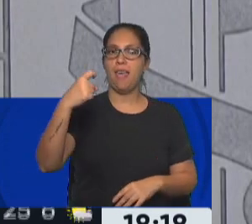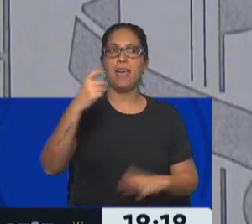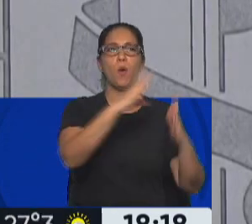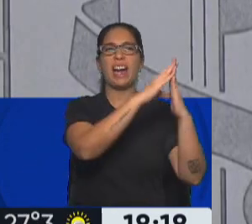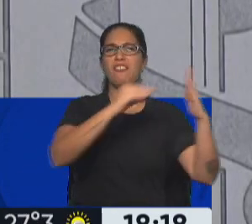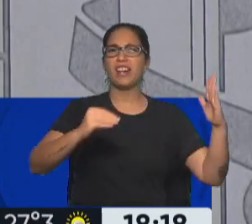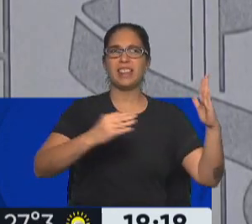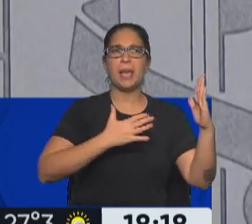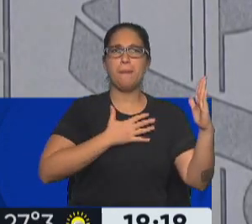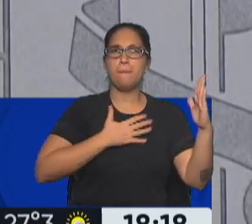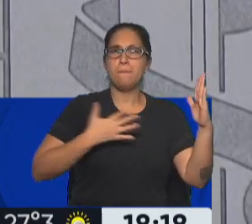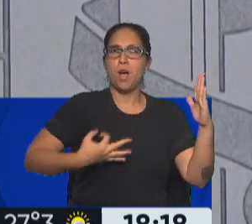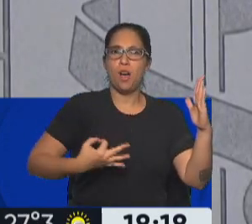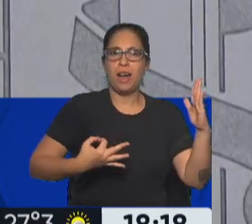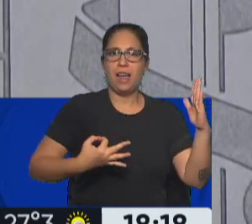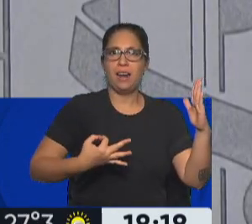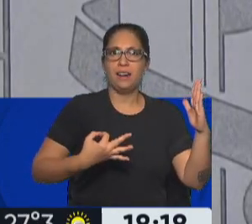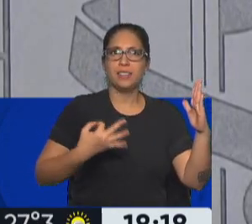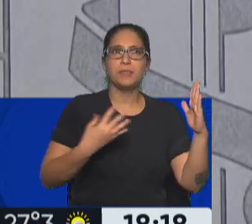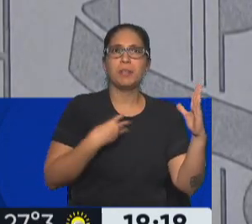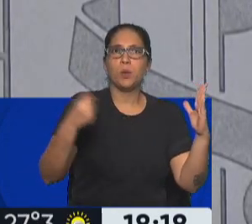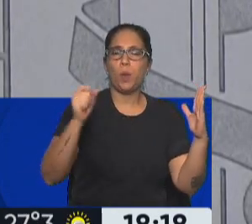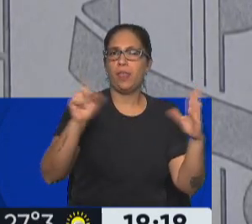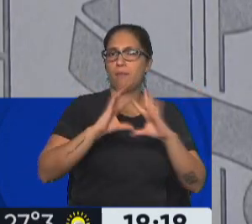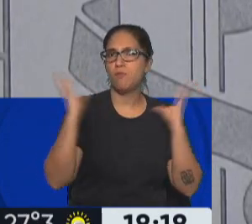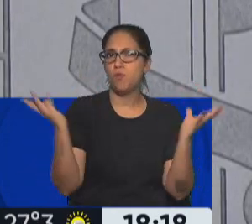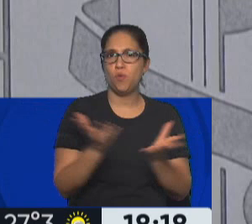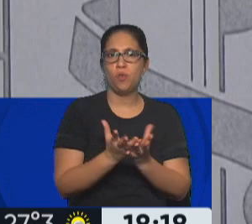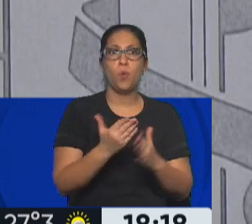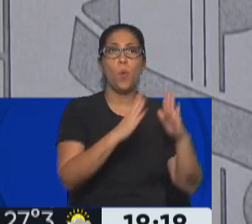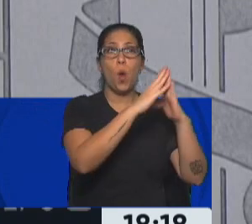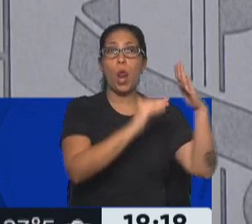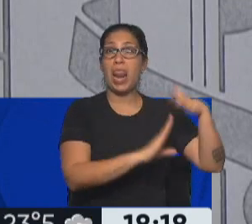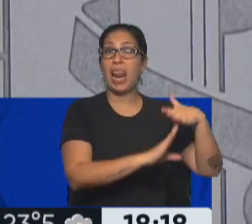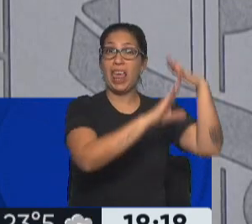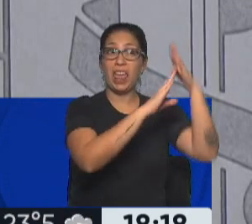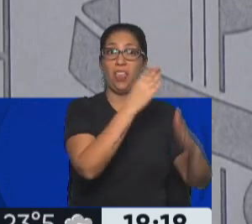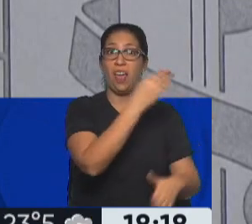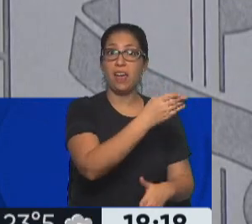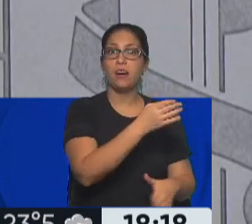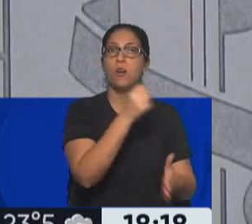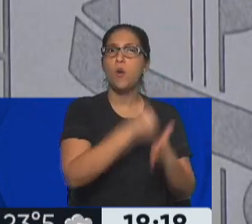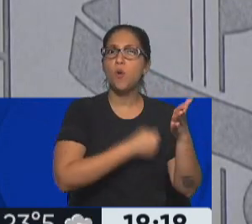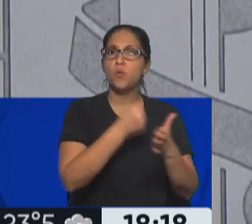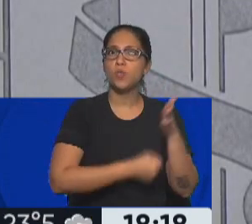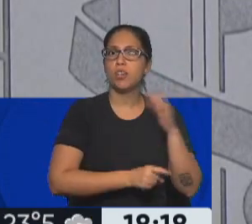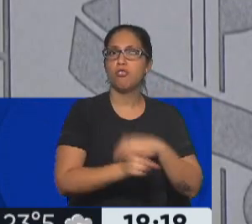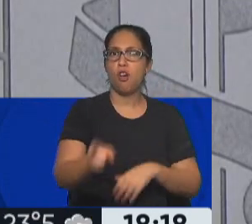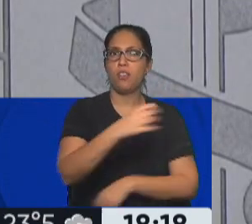moral y espiritual para millones de personas. Un líder que abogó por la lucha contra la